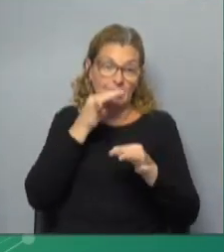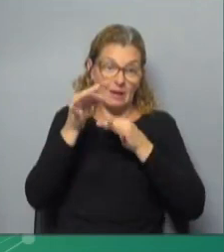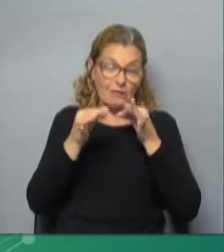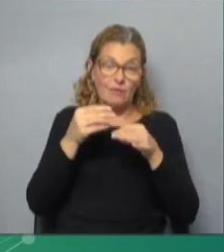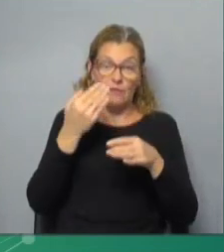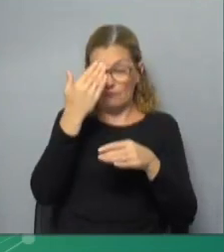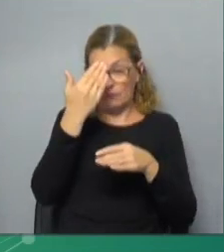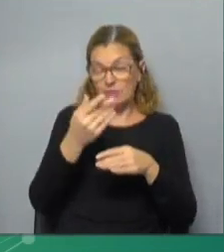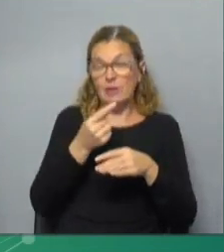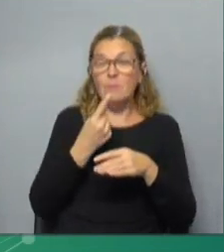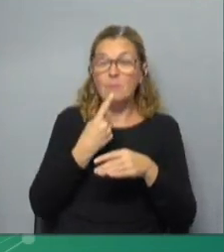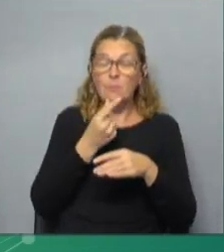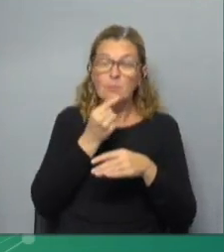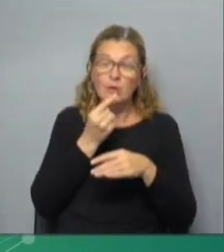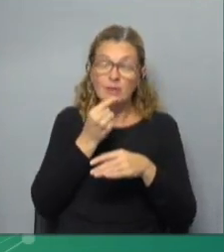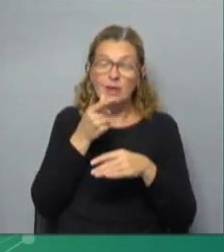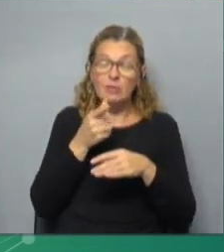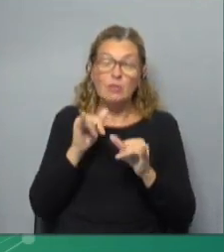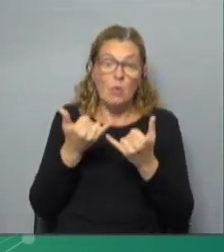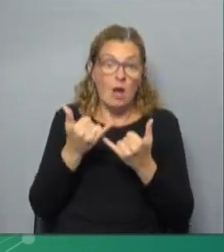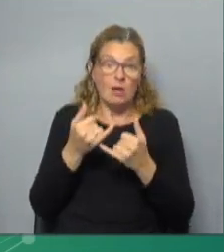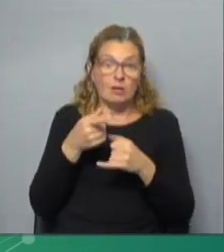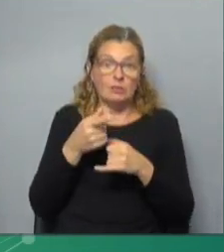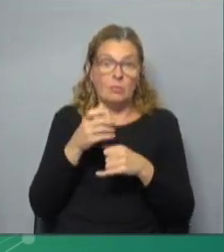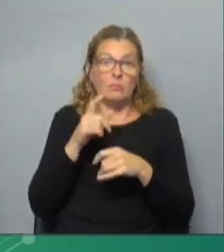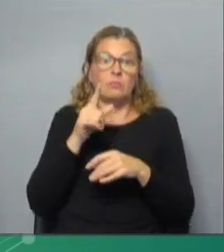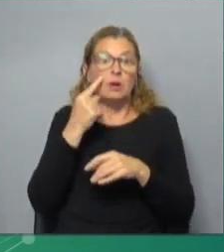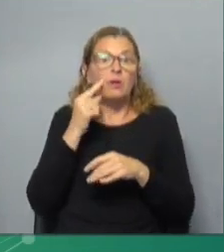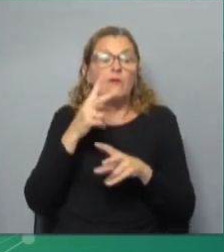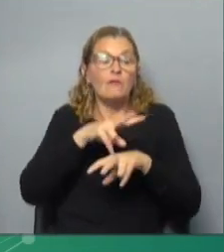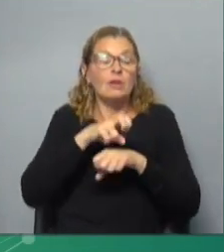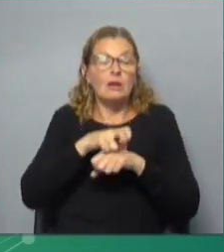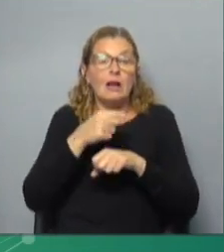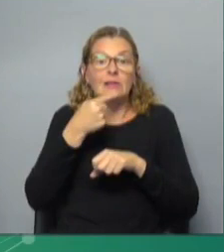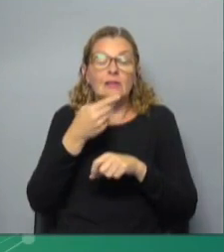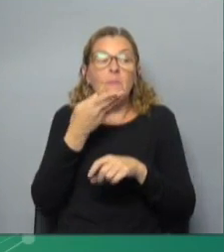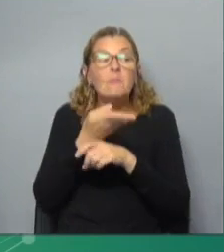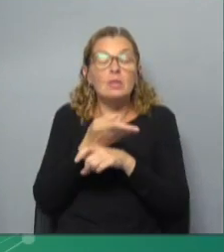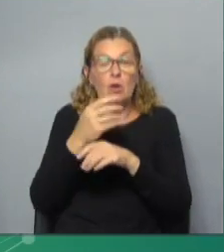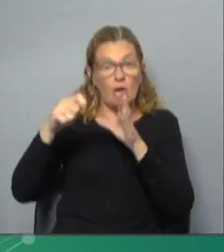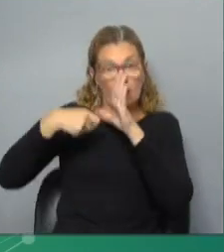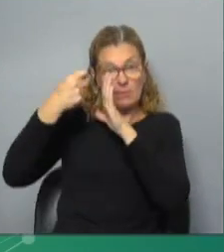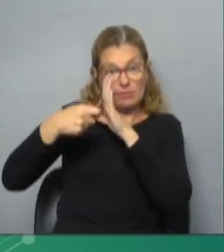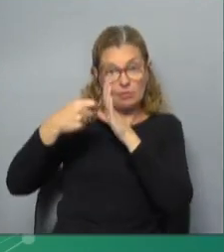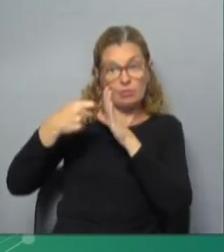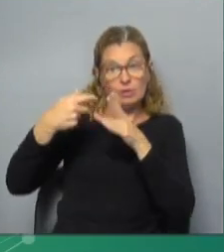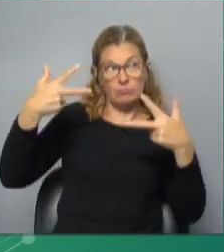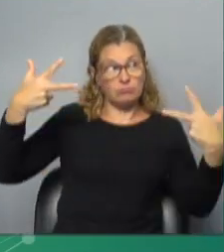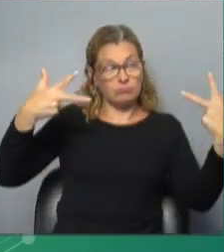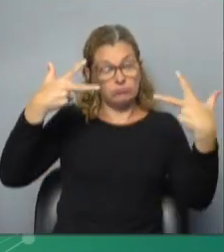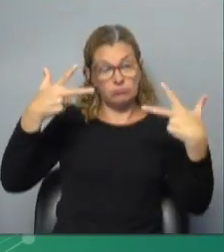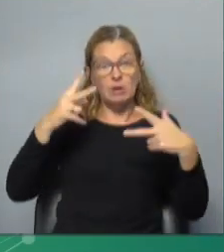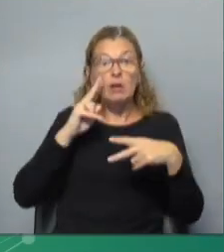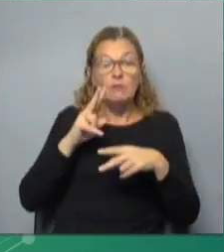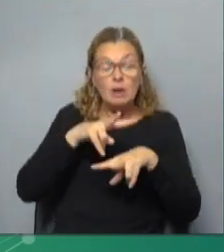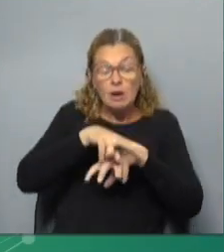como testigos si bien por ahora no hay imputados por el delito denunciado pidió la grabación de las cámaras instaladas en el lugar para